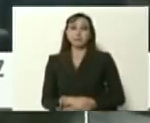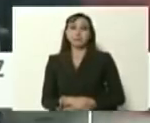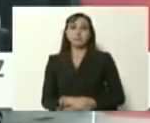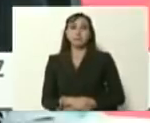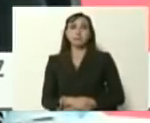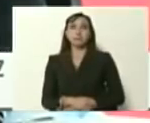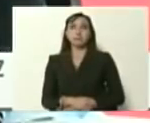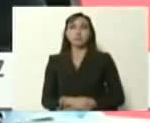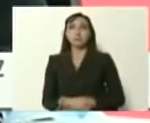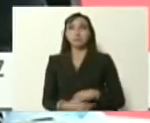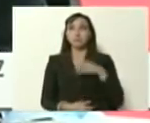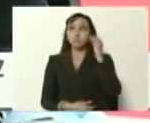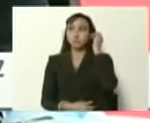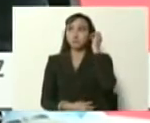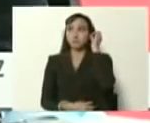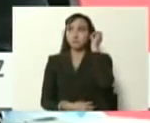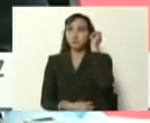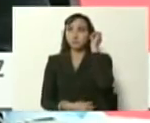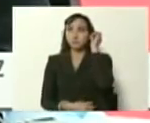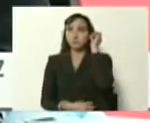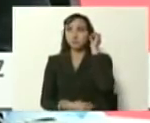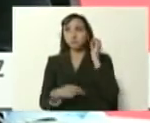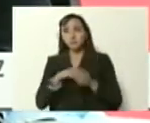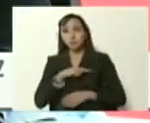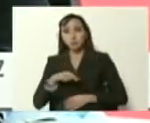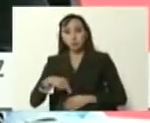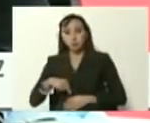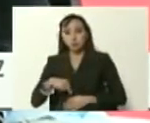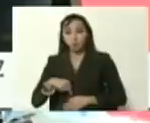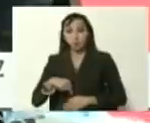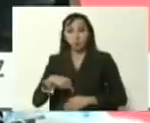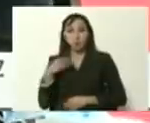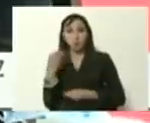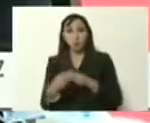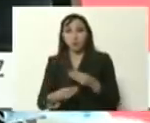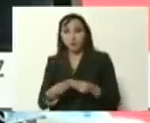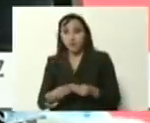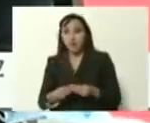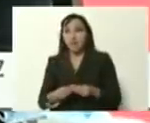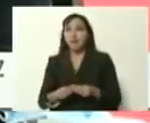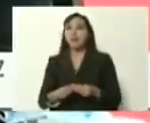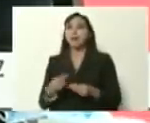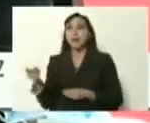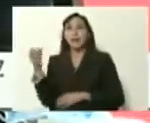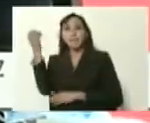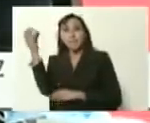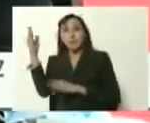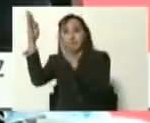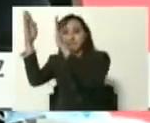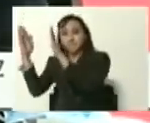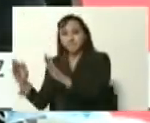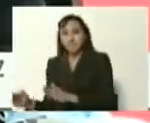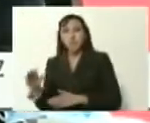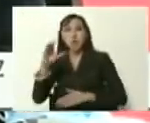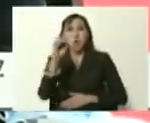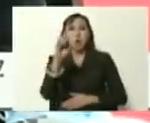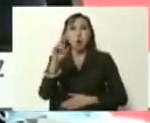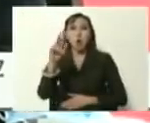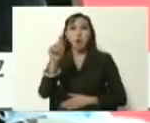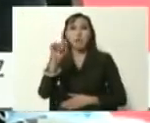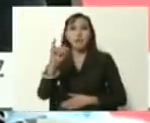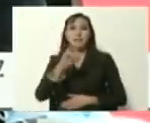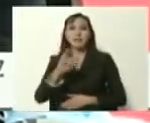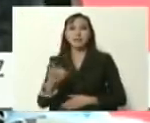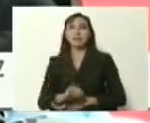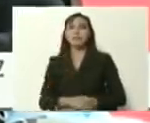Vamos a dejar entonces en el derecho de palabra al pastor Diego Ortiz.